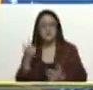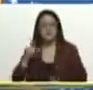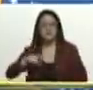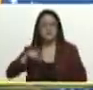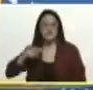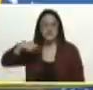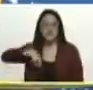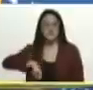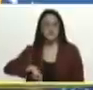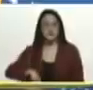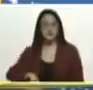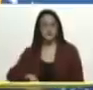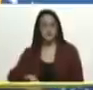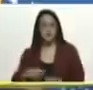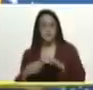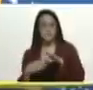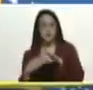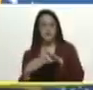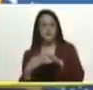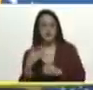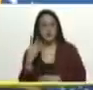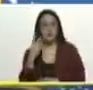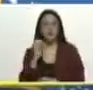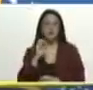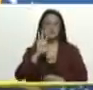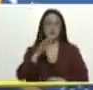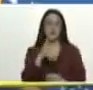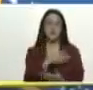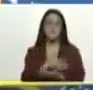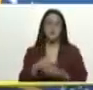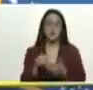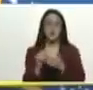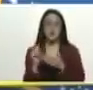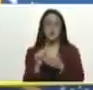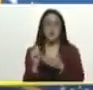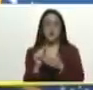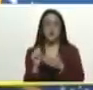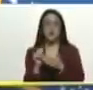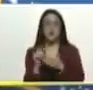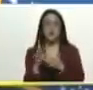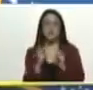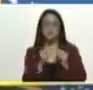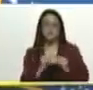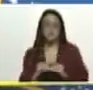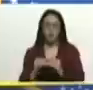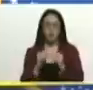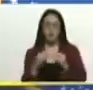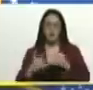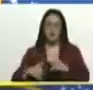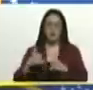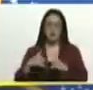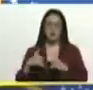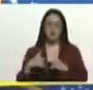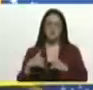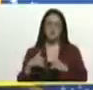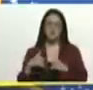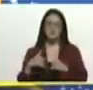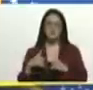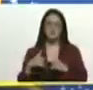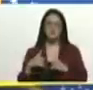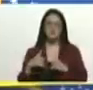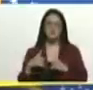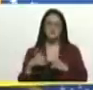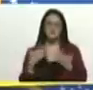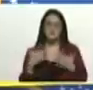inversión básica de unos 4 o 5 millones de dólares en función de reconstruir las líneas de transmisión.